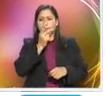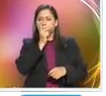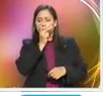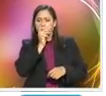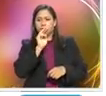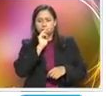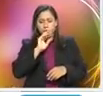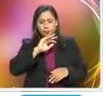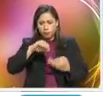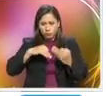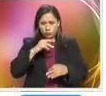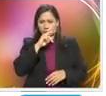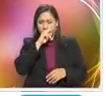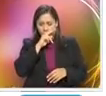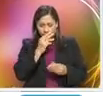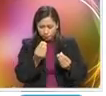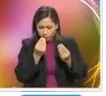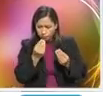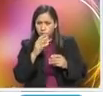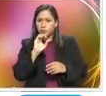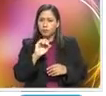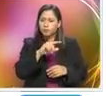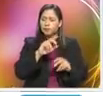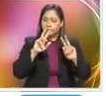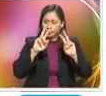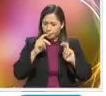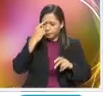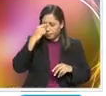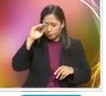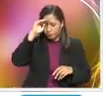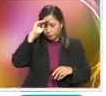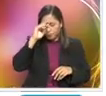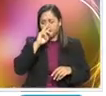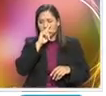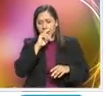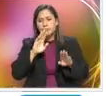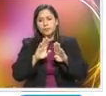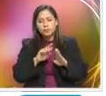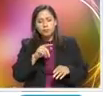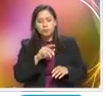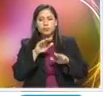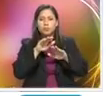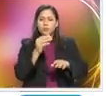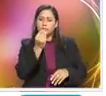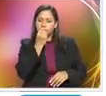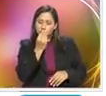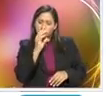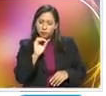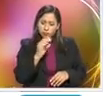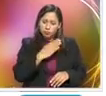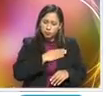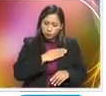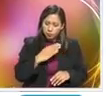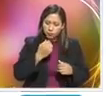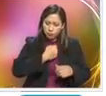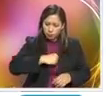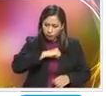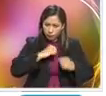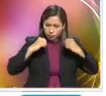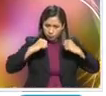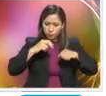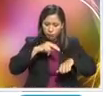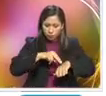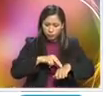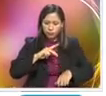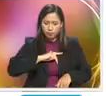familia se preocupan muchísimo o es un tema para preocuparse acerca de la alimentación o la buena nutrición de nuestros hijos, sobre todo